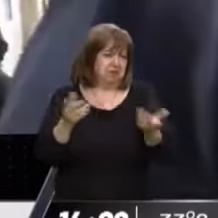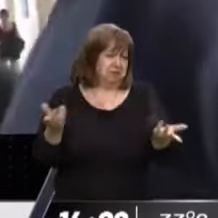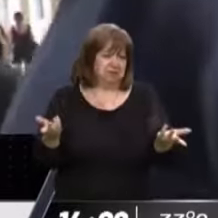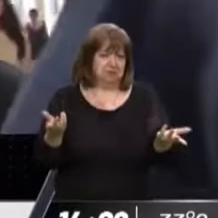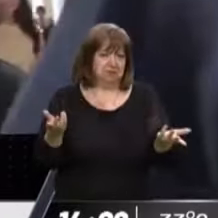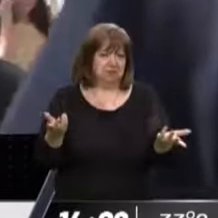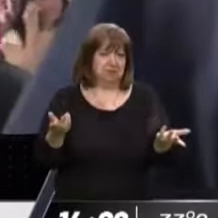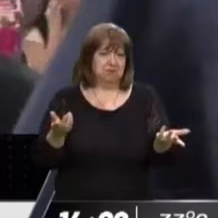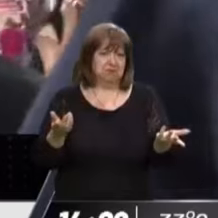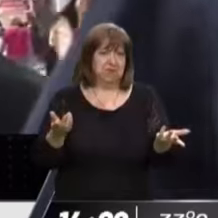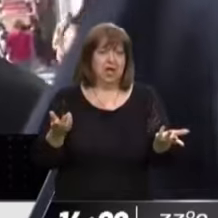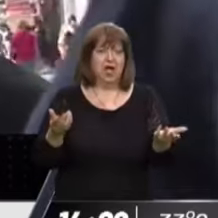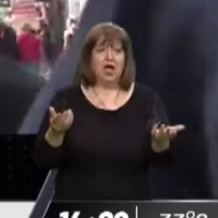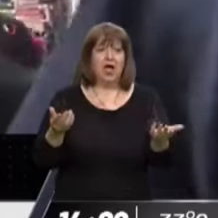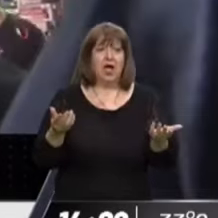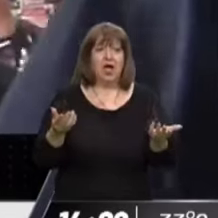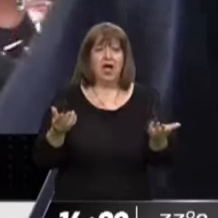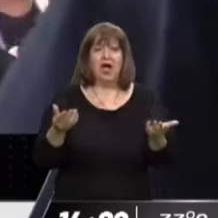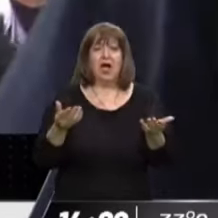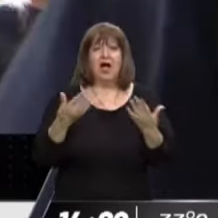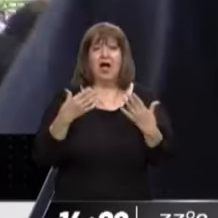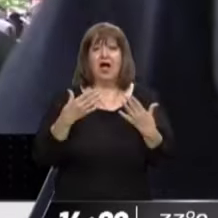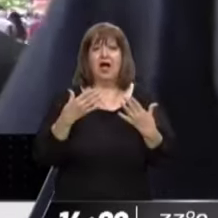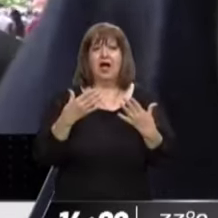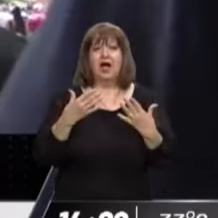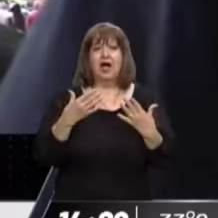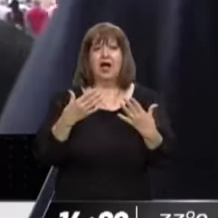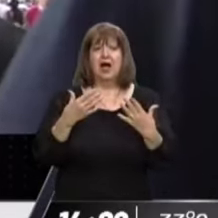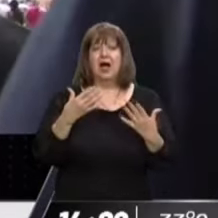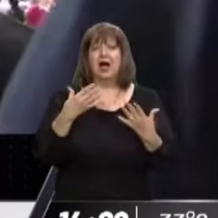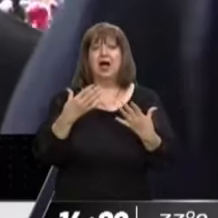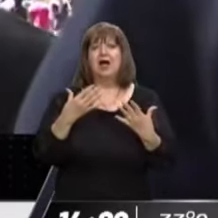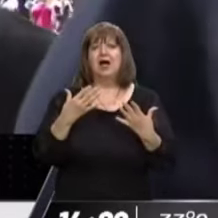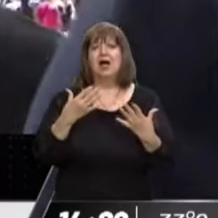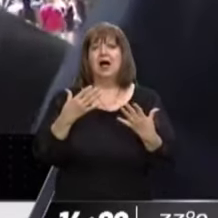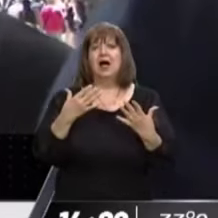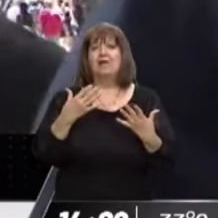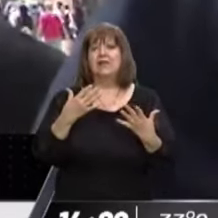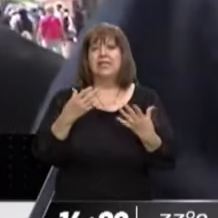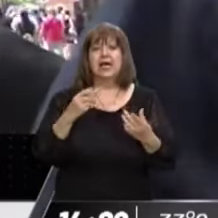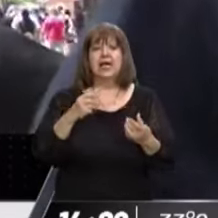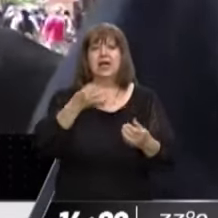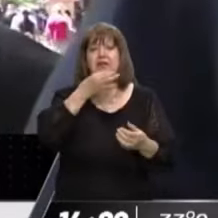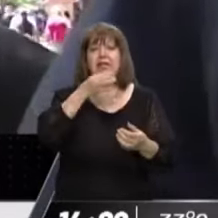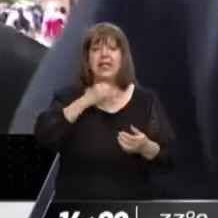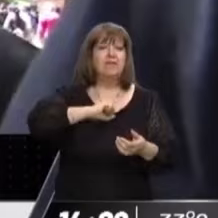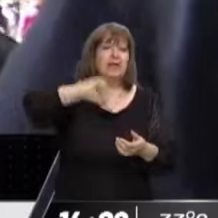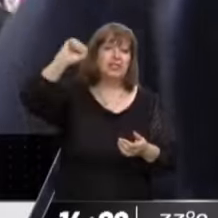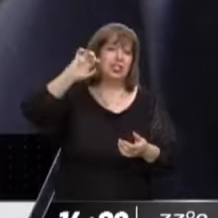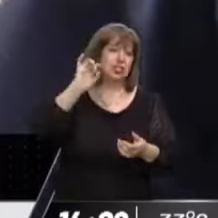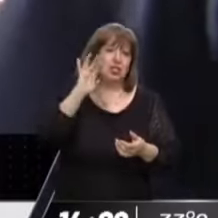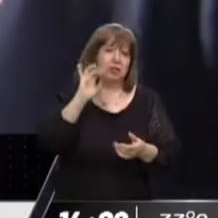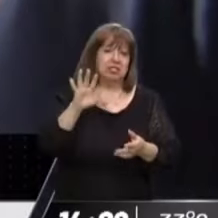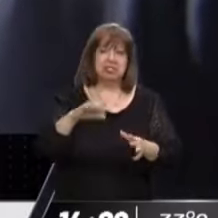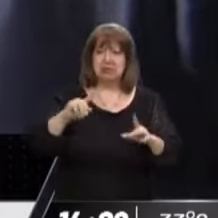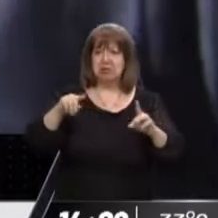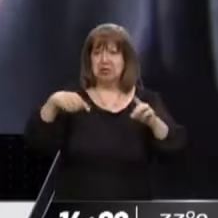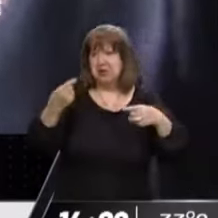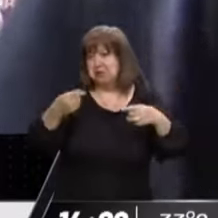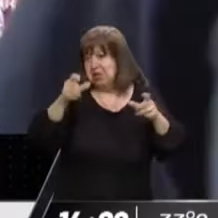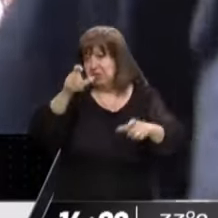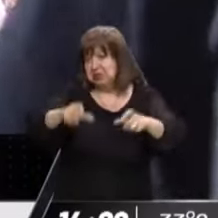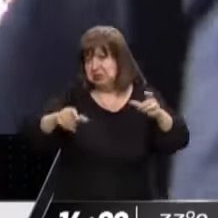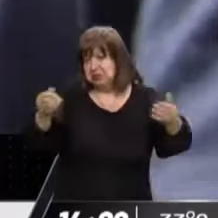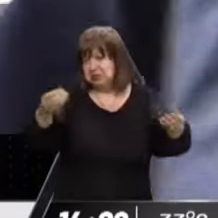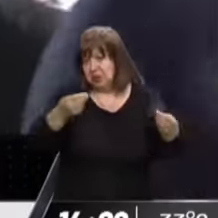No. Lo que afectó la venta es el El golpe, cambio de gobierno. el cambio de gobierno, el golpe Y la inflación. de la inflación, todo